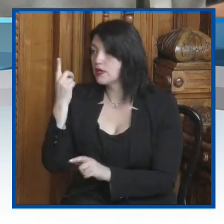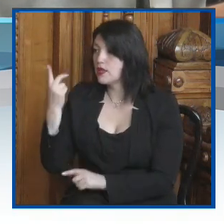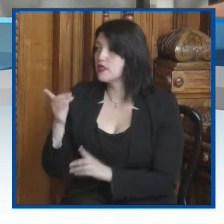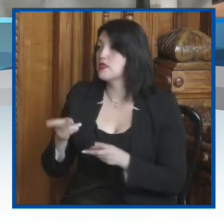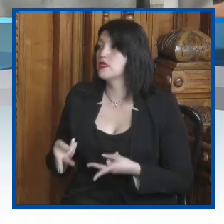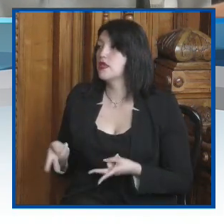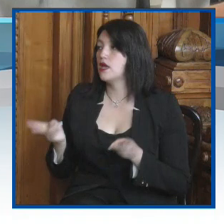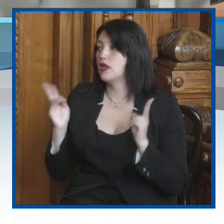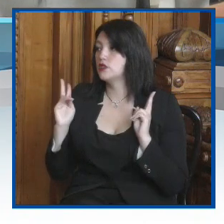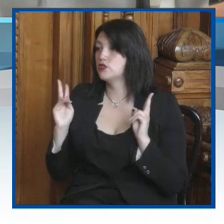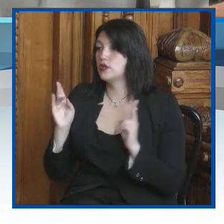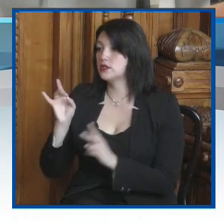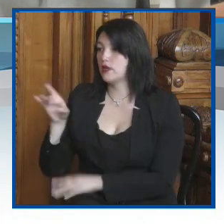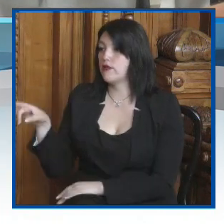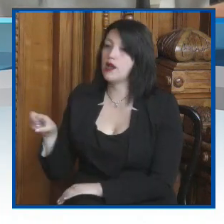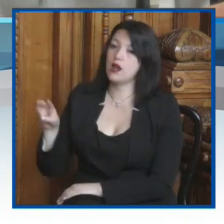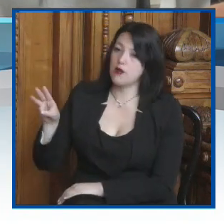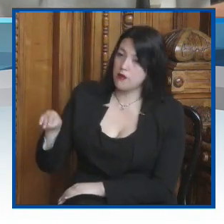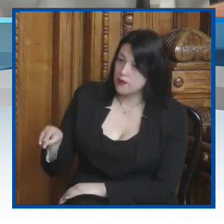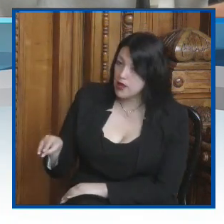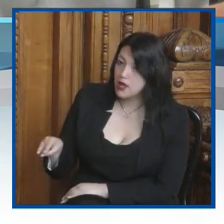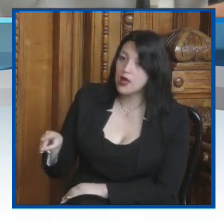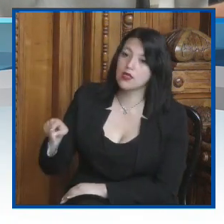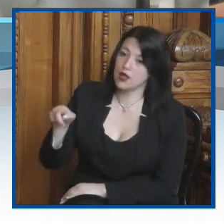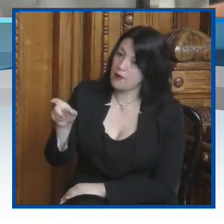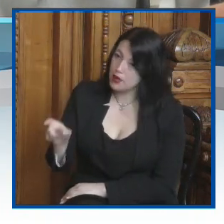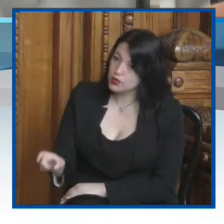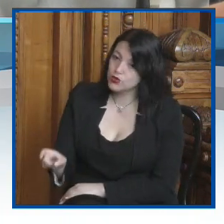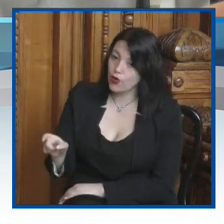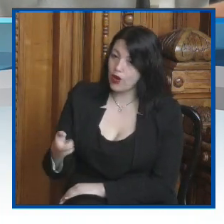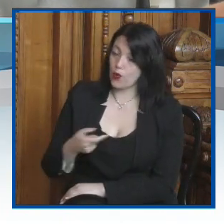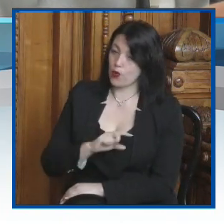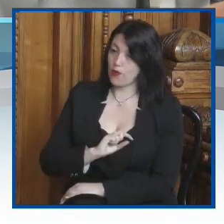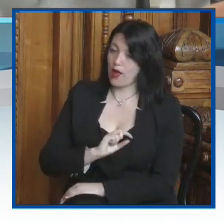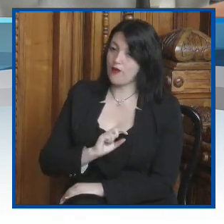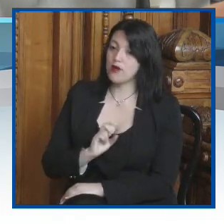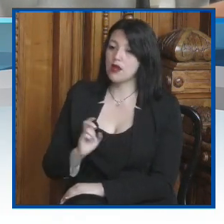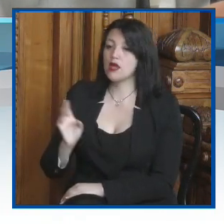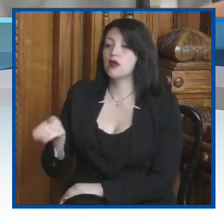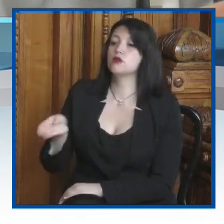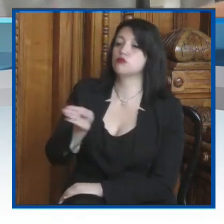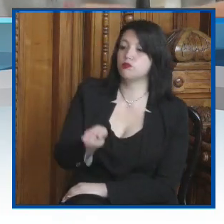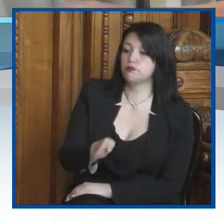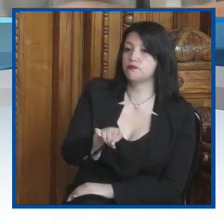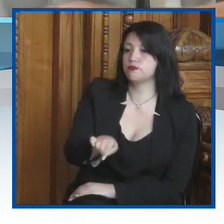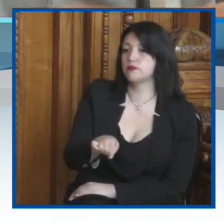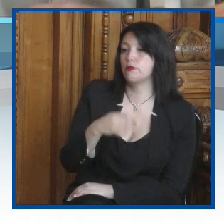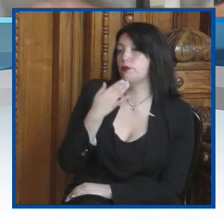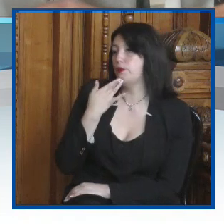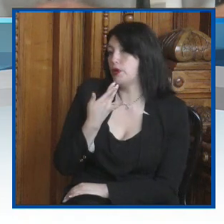saber la madre del imputado por qué yo decido de la manera que decido.